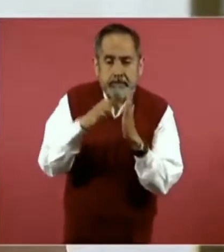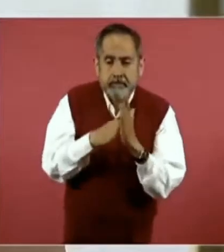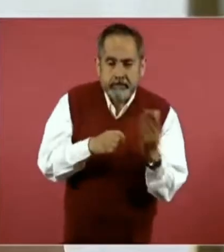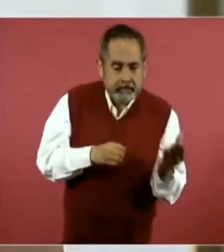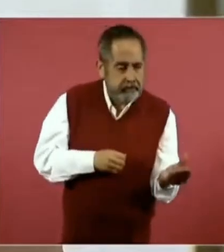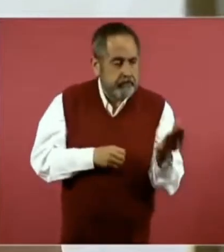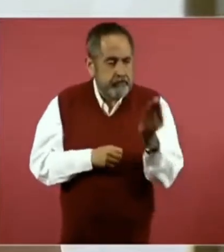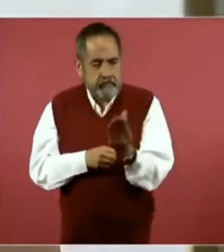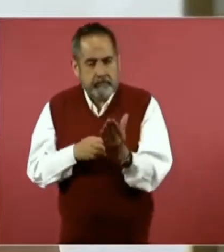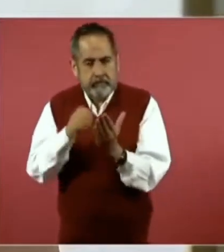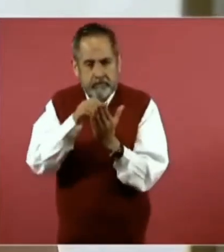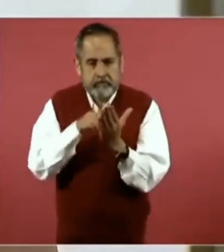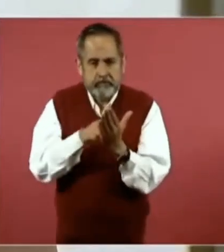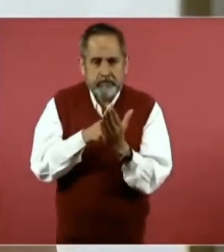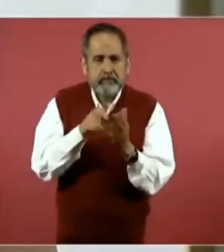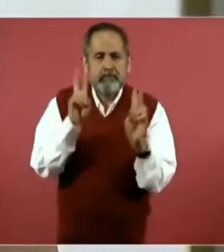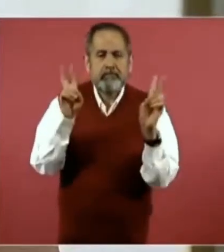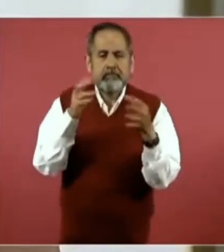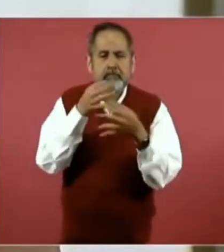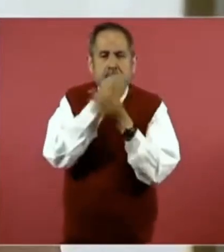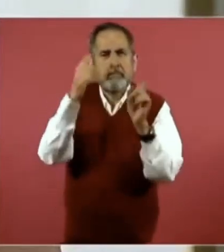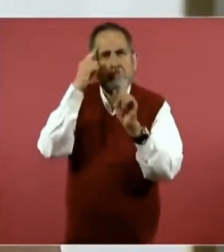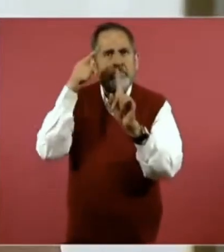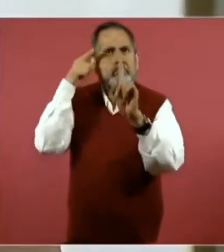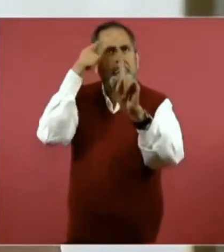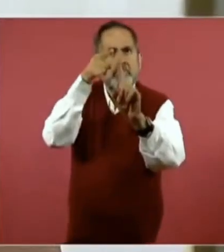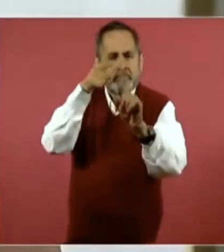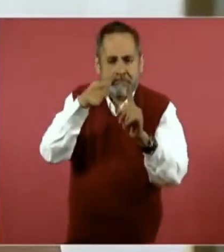que se llama Declaración de Principios.